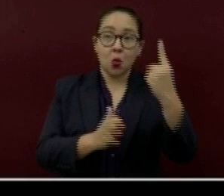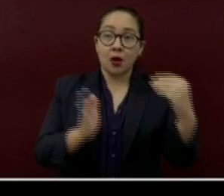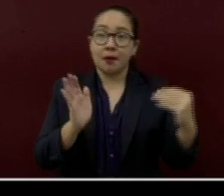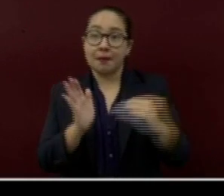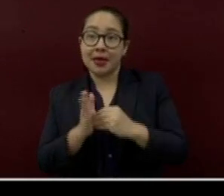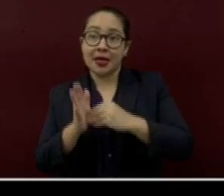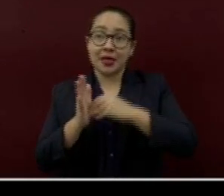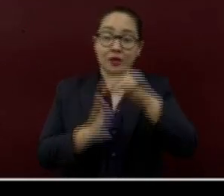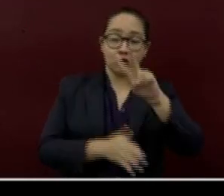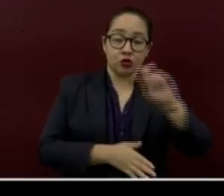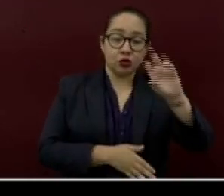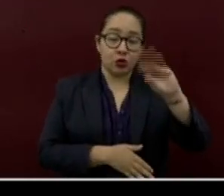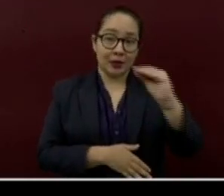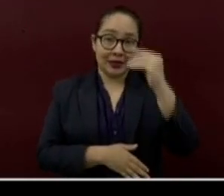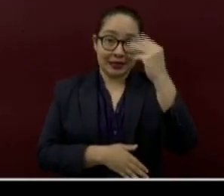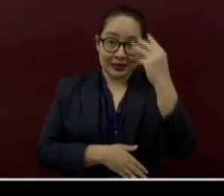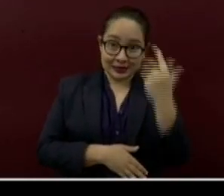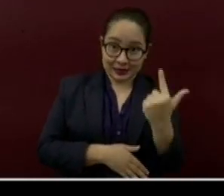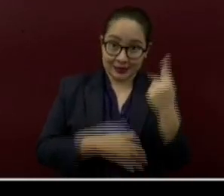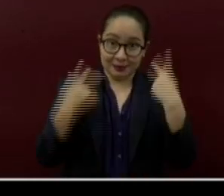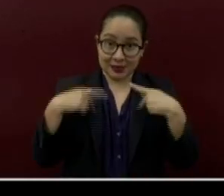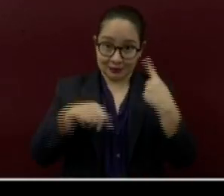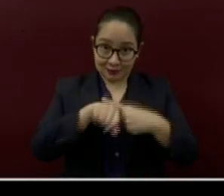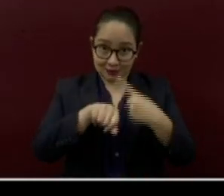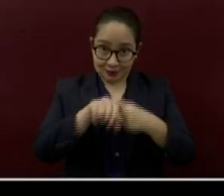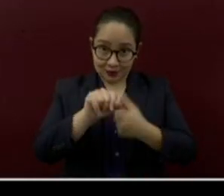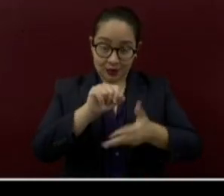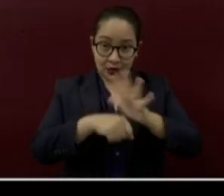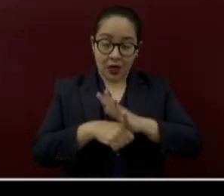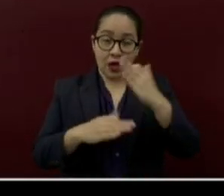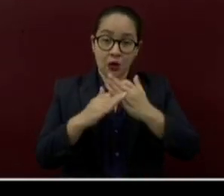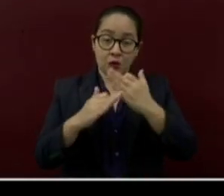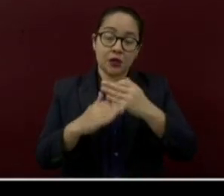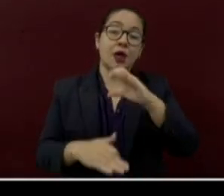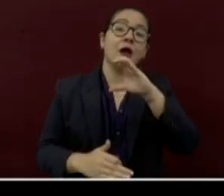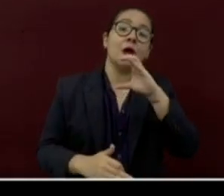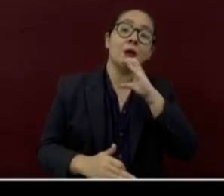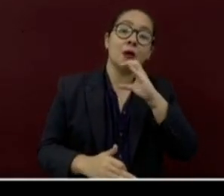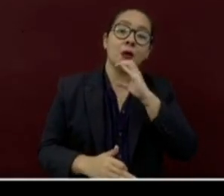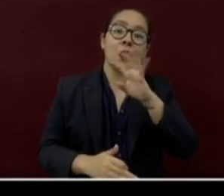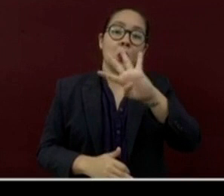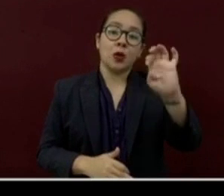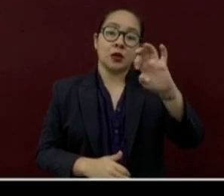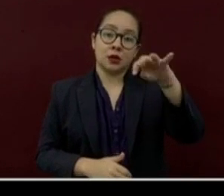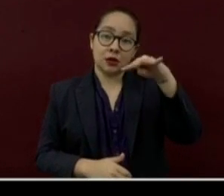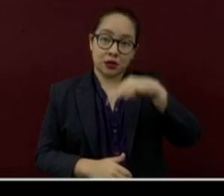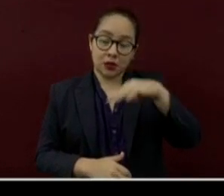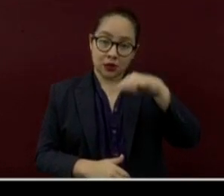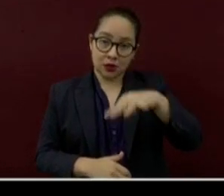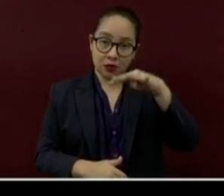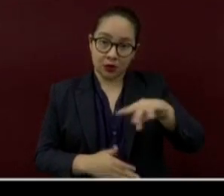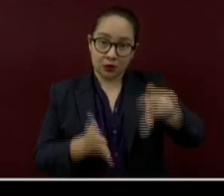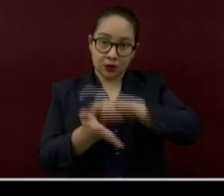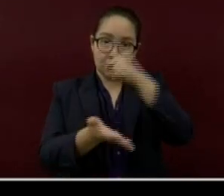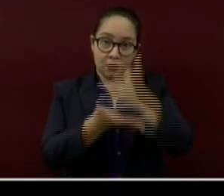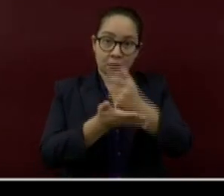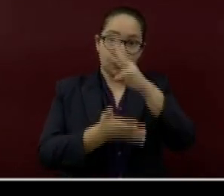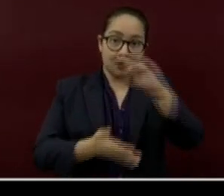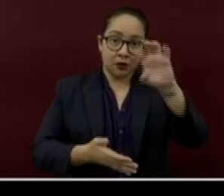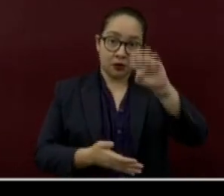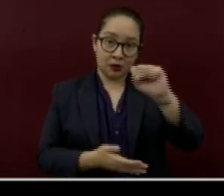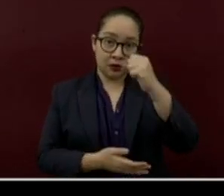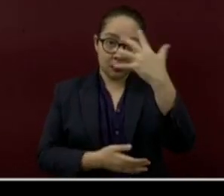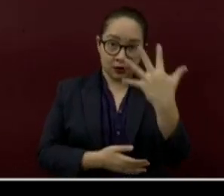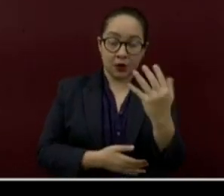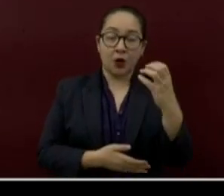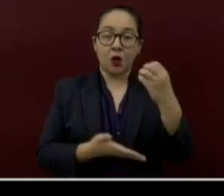1.297 el de córdoba 419 xalapa con 365 el